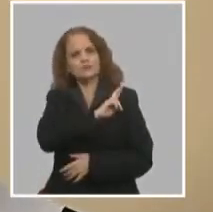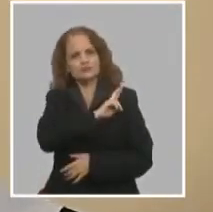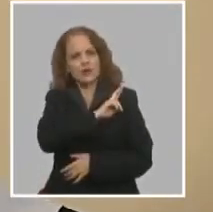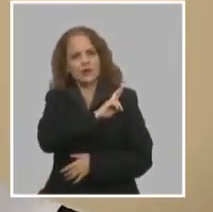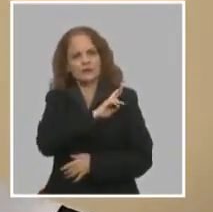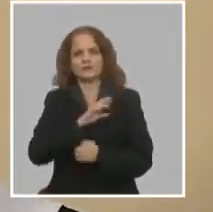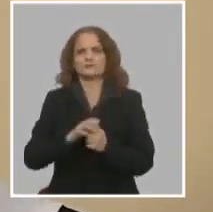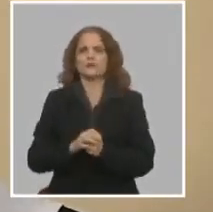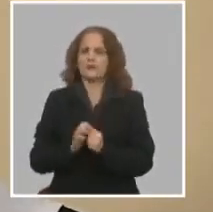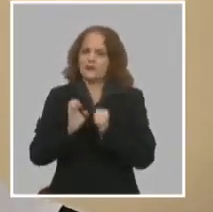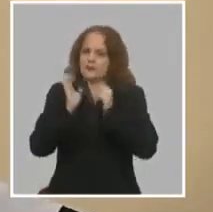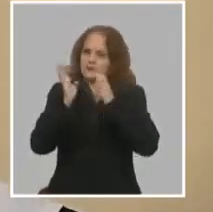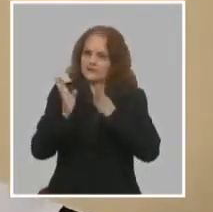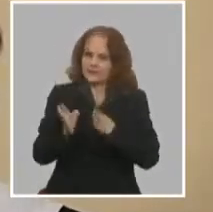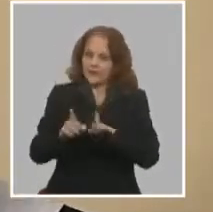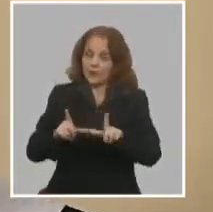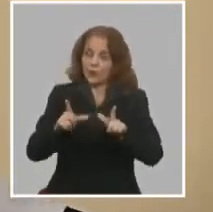a que